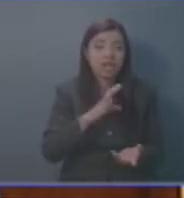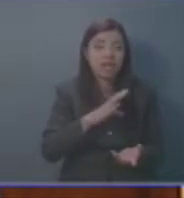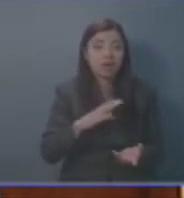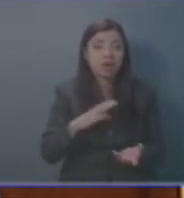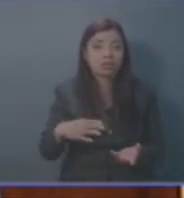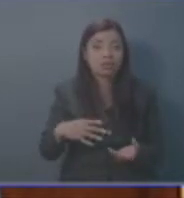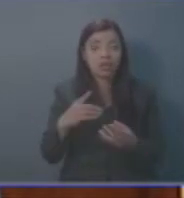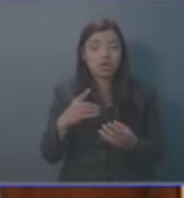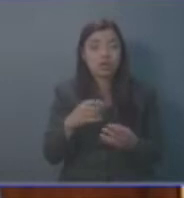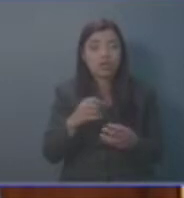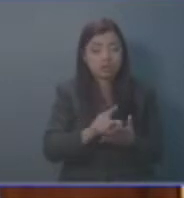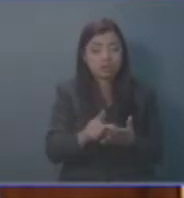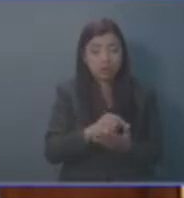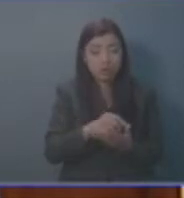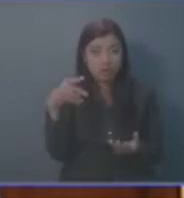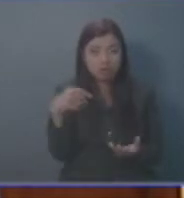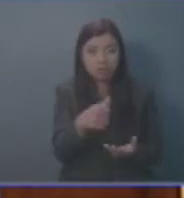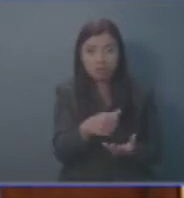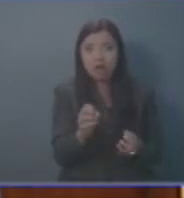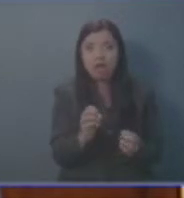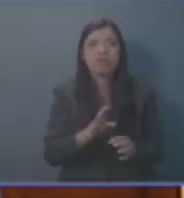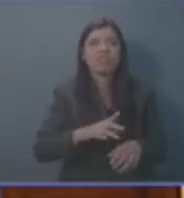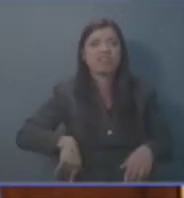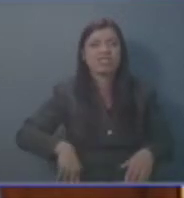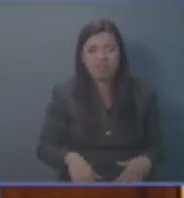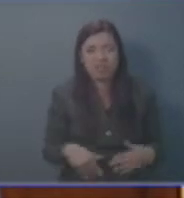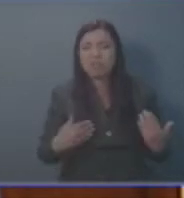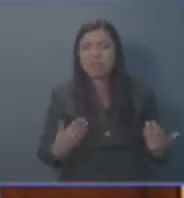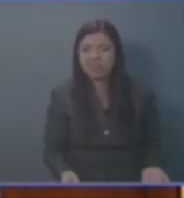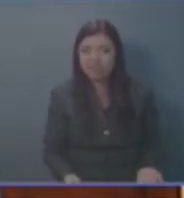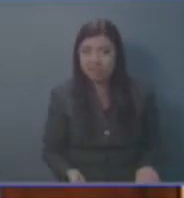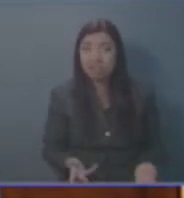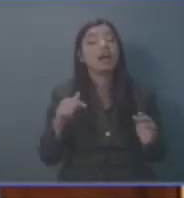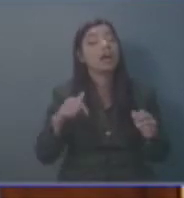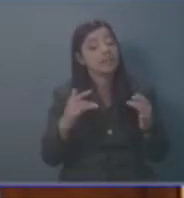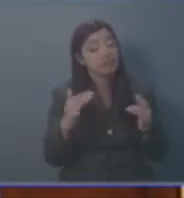escolares. Enhorabuena, hay que esperar que el proceso de formación culmine para que los